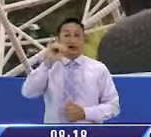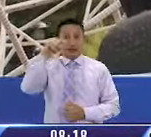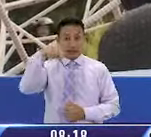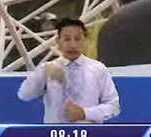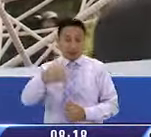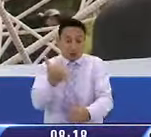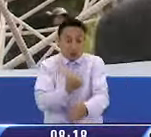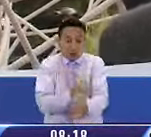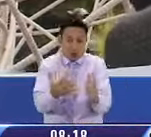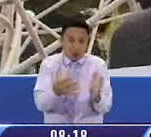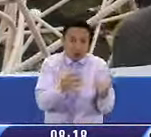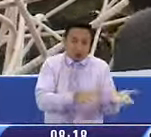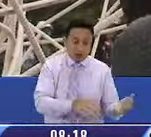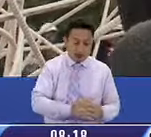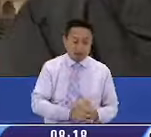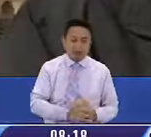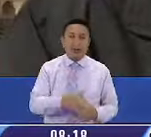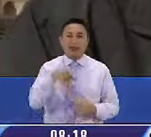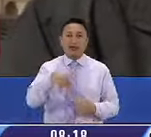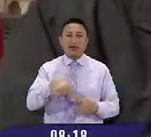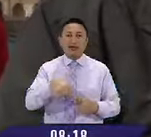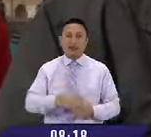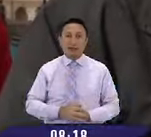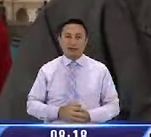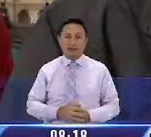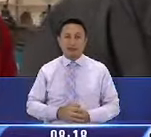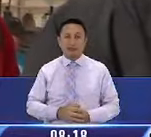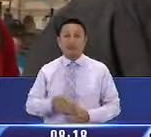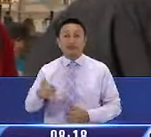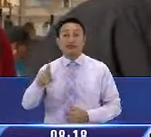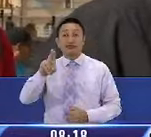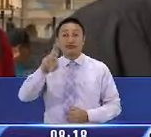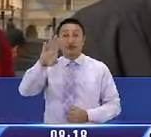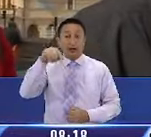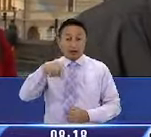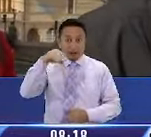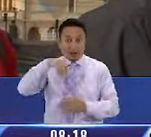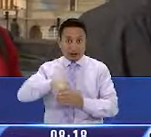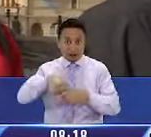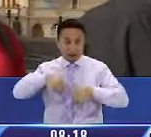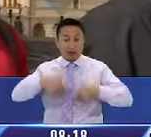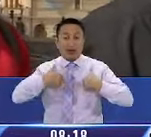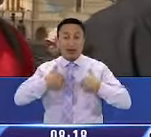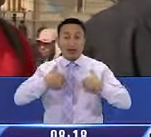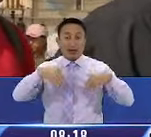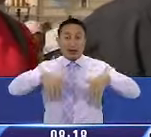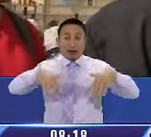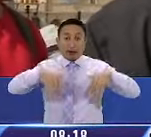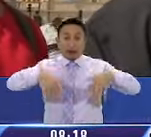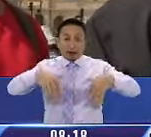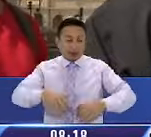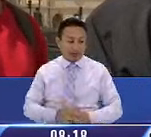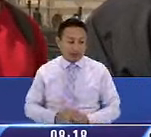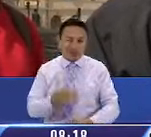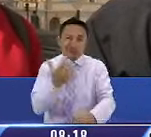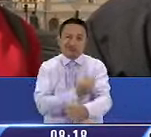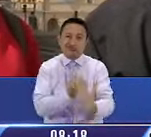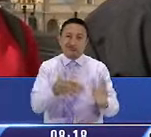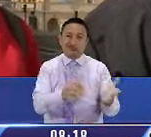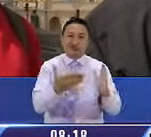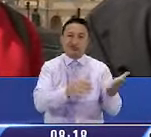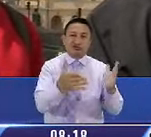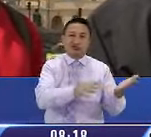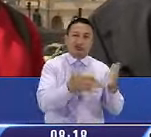animalitos prácticamente sanos. Han estado practicando en la UBA, la Unidad de Bienestar Animal de